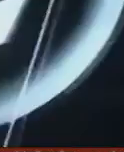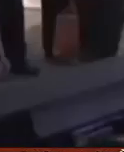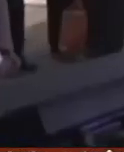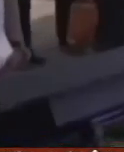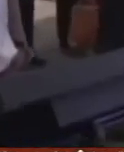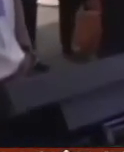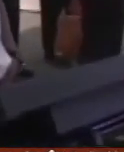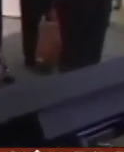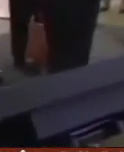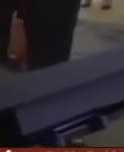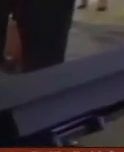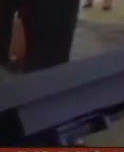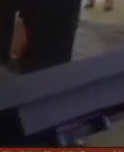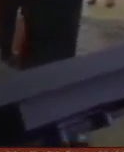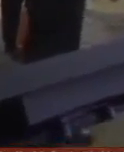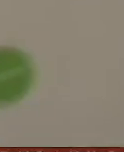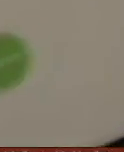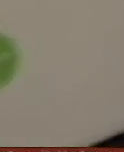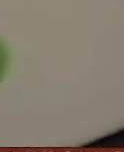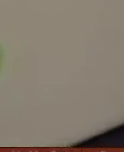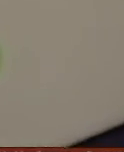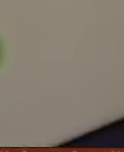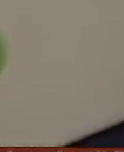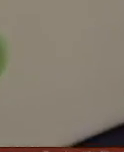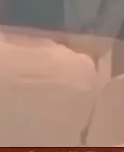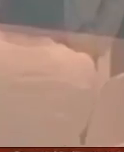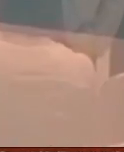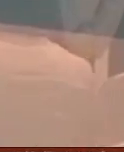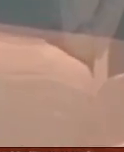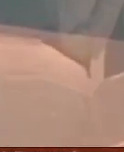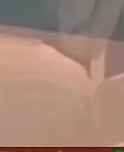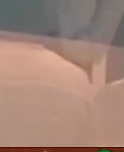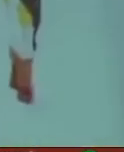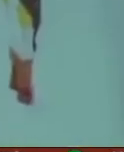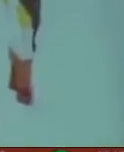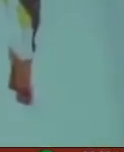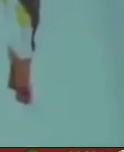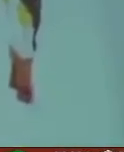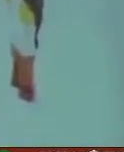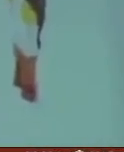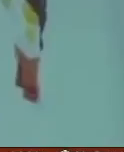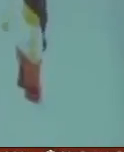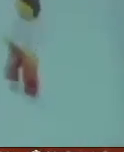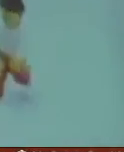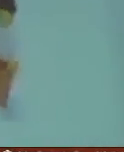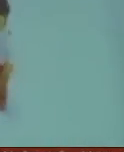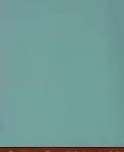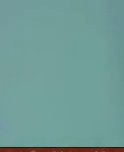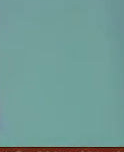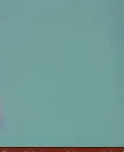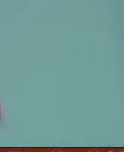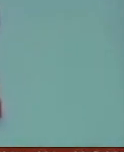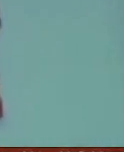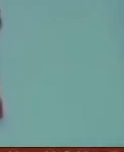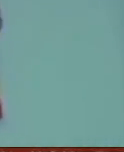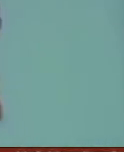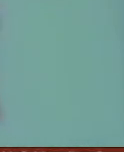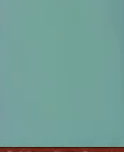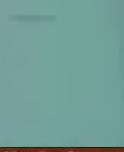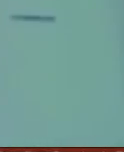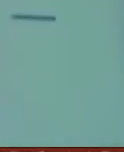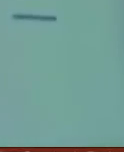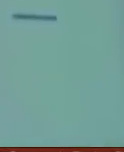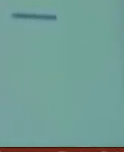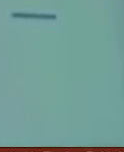podemos aprovechar las tecnologías que se han desarrollado en todo el mundo. Entonces, por eso es nuestro trabajo de traer de todos los países que han desarrollado tecnologías, y